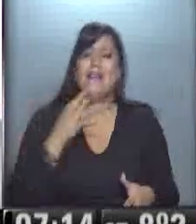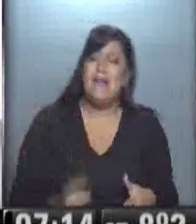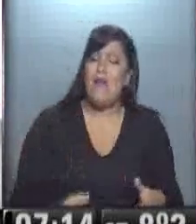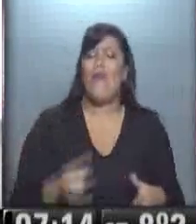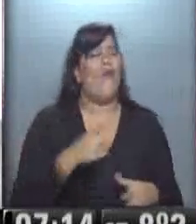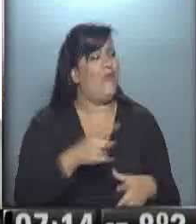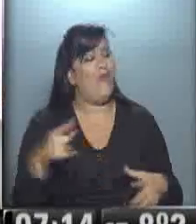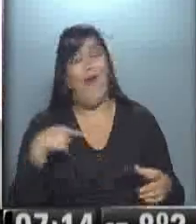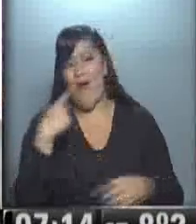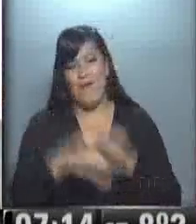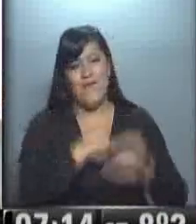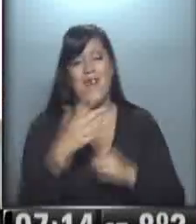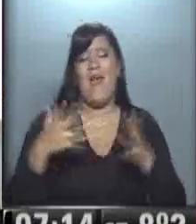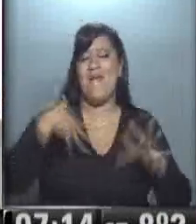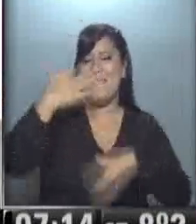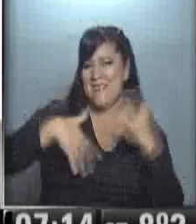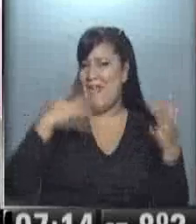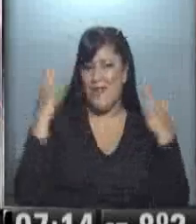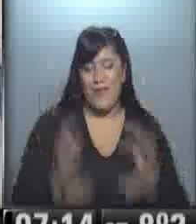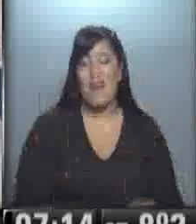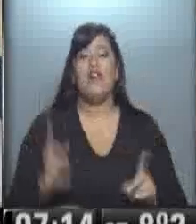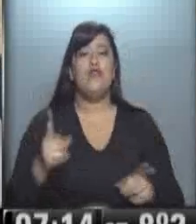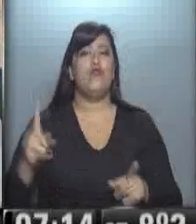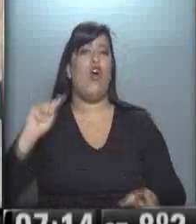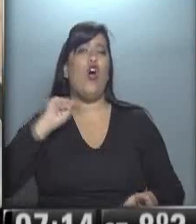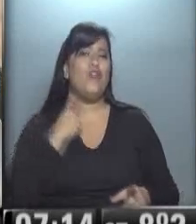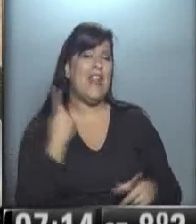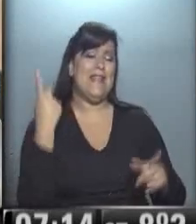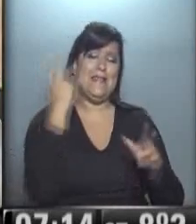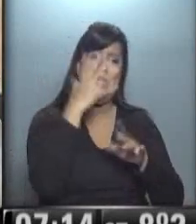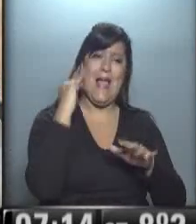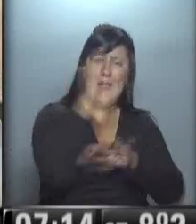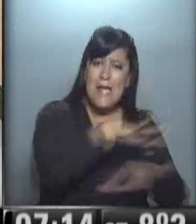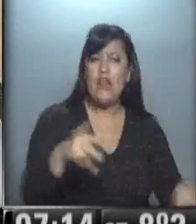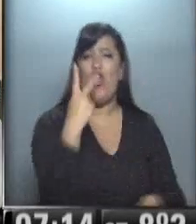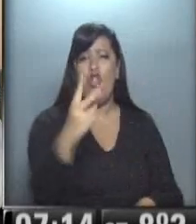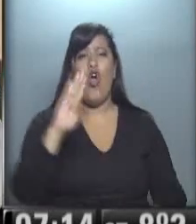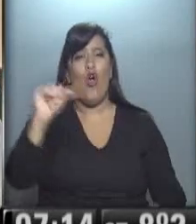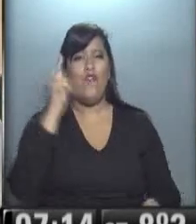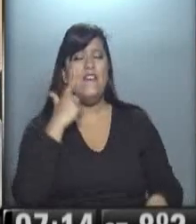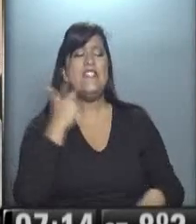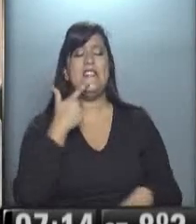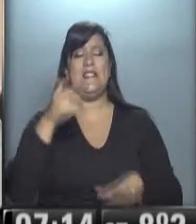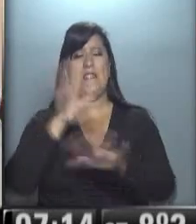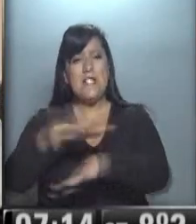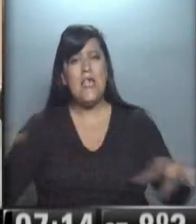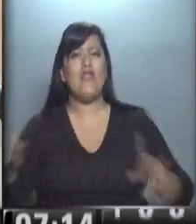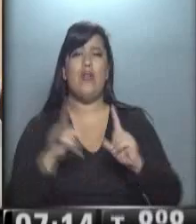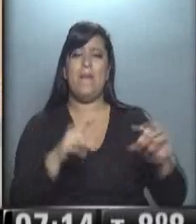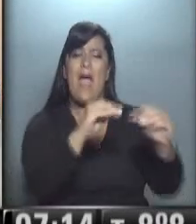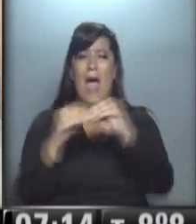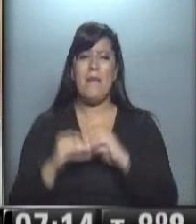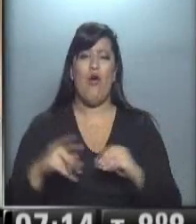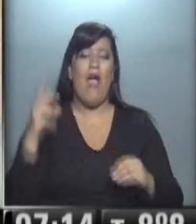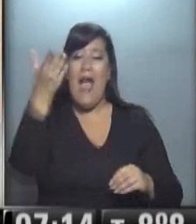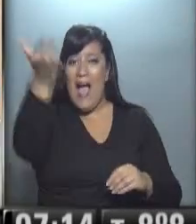fin, es una mezcla. Yo tengo 13 nietos más, 2 bisnietos, los compañeros de mis nietos. Ayer nos sacamos una